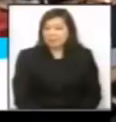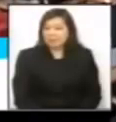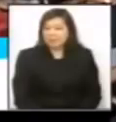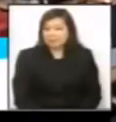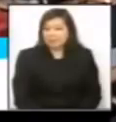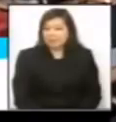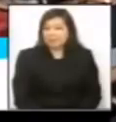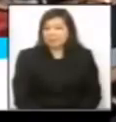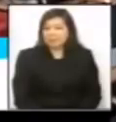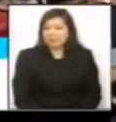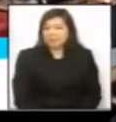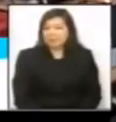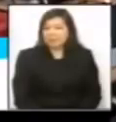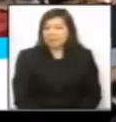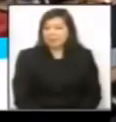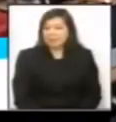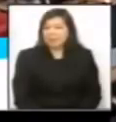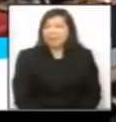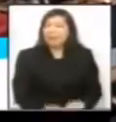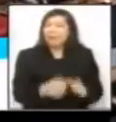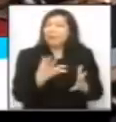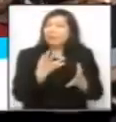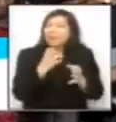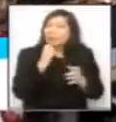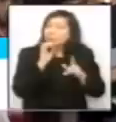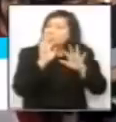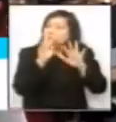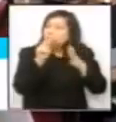Congresista. Quiero hacer una la redacción.